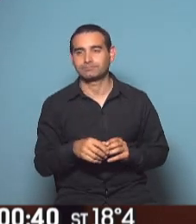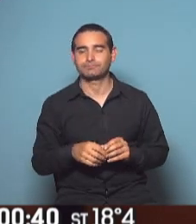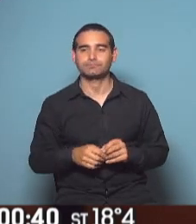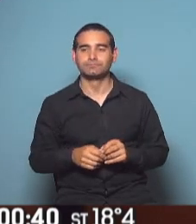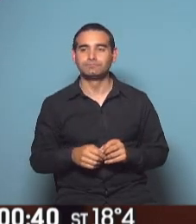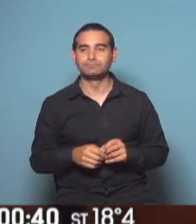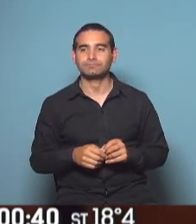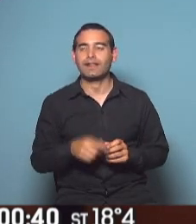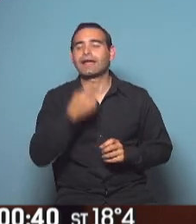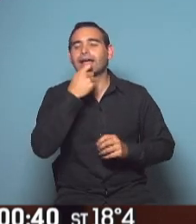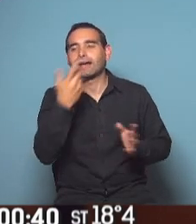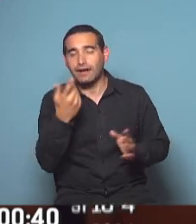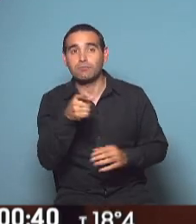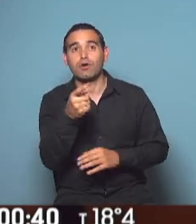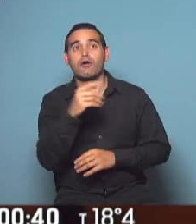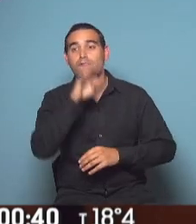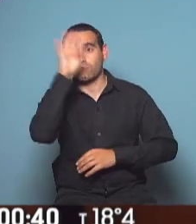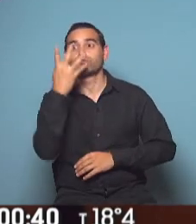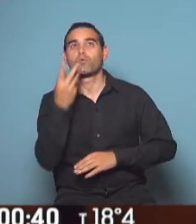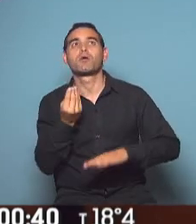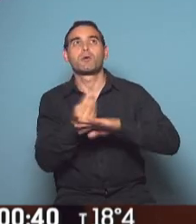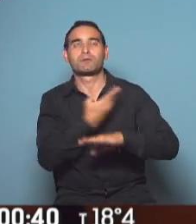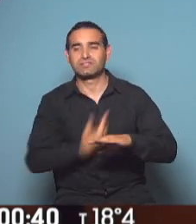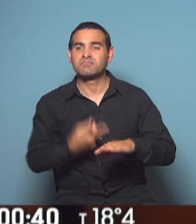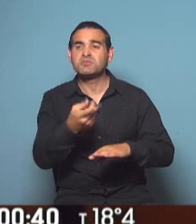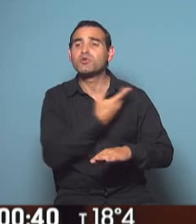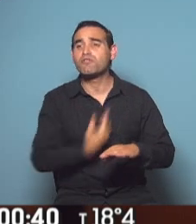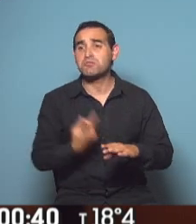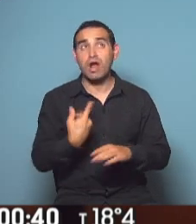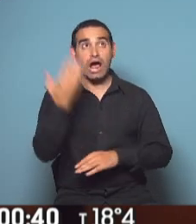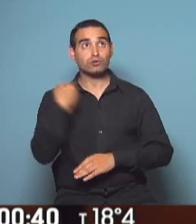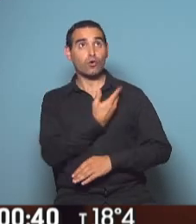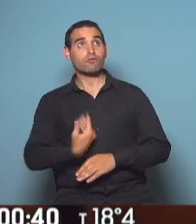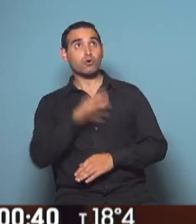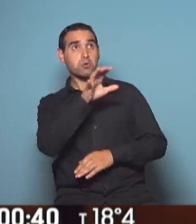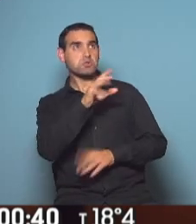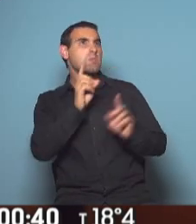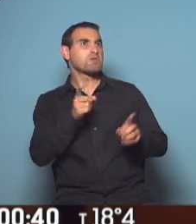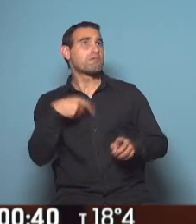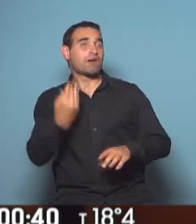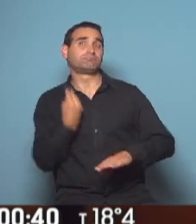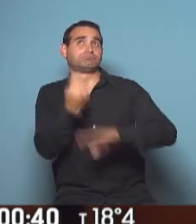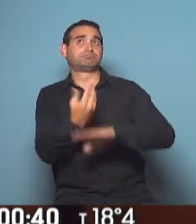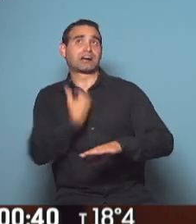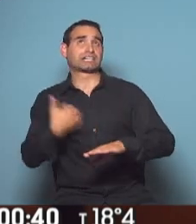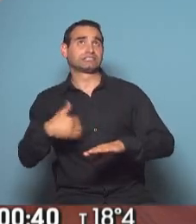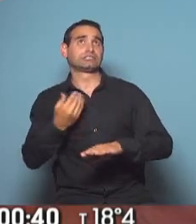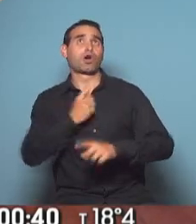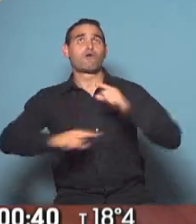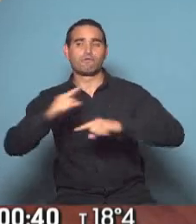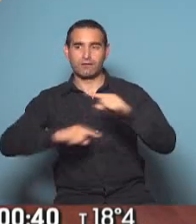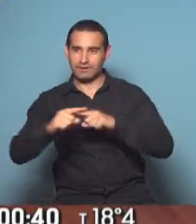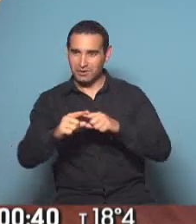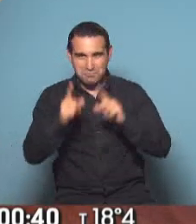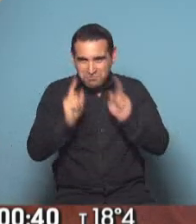candidato, pero digamos, ¿qué ocurre? Bueno, y tratan de gobernar como gobernaron en sus provincias. Entonces, el punto era que cuando las